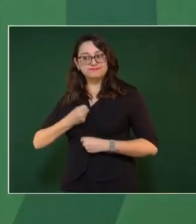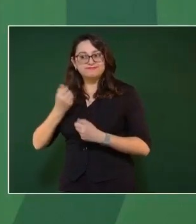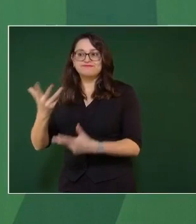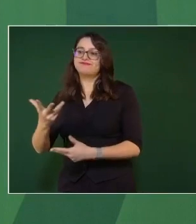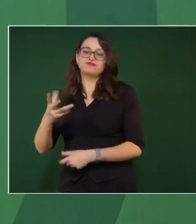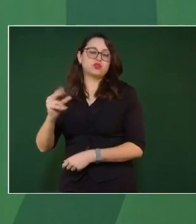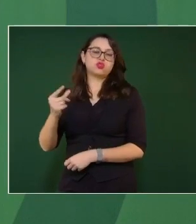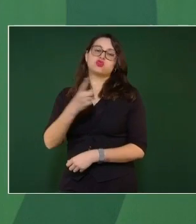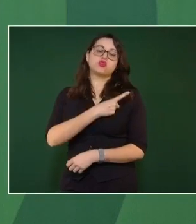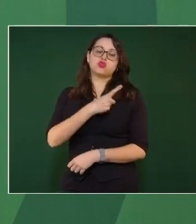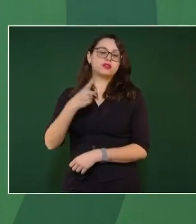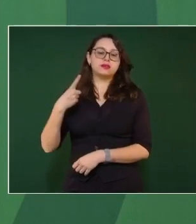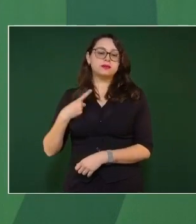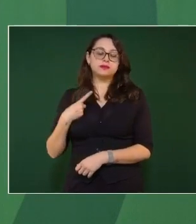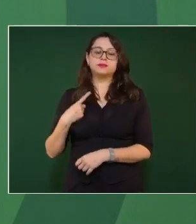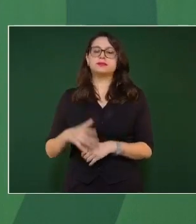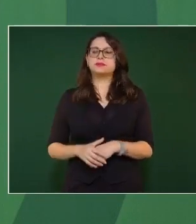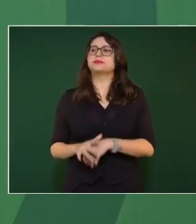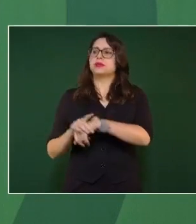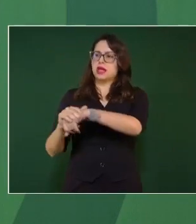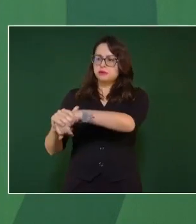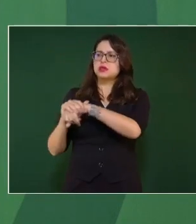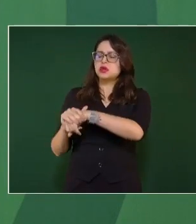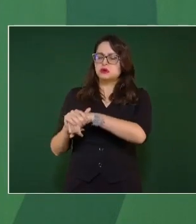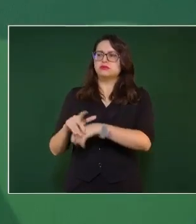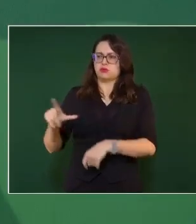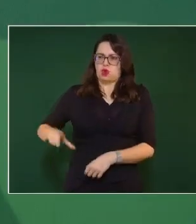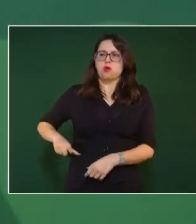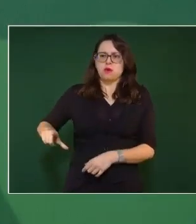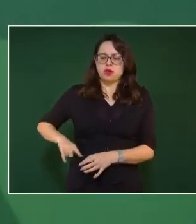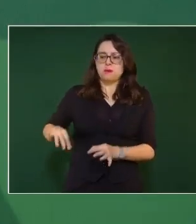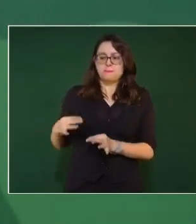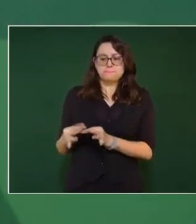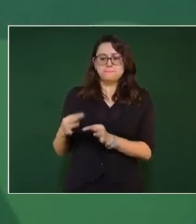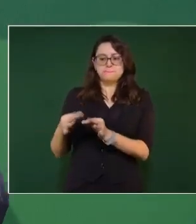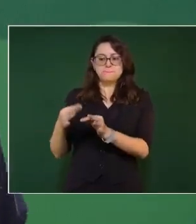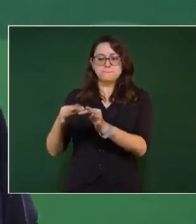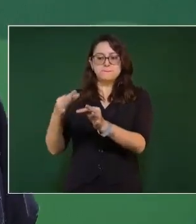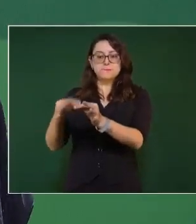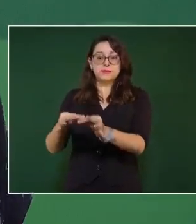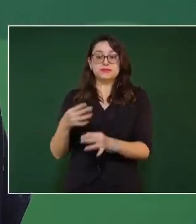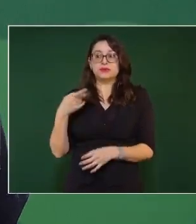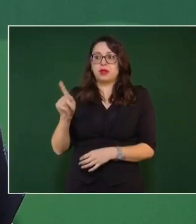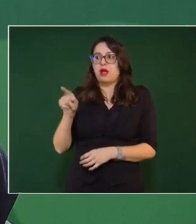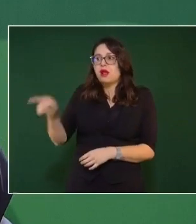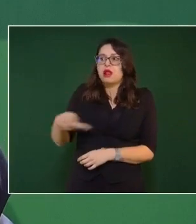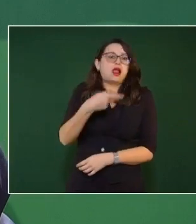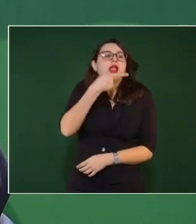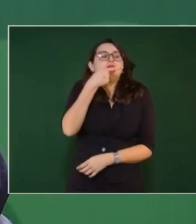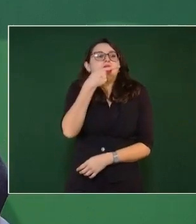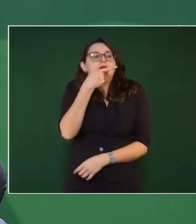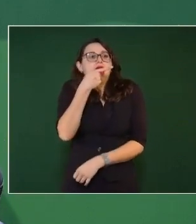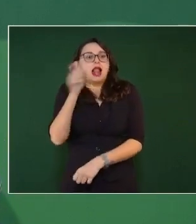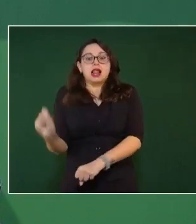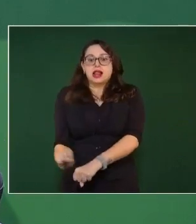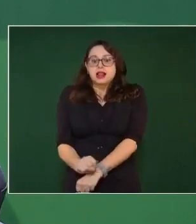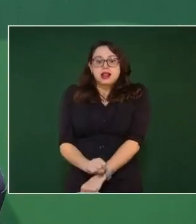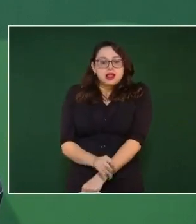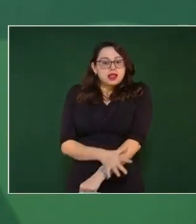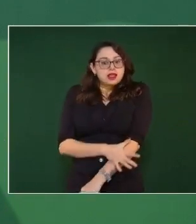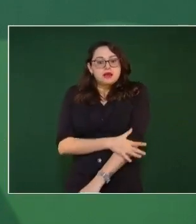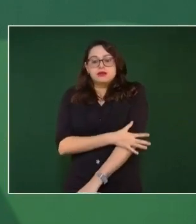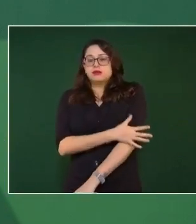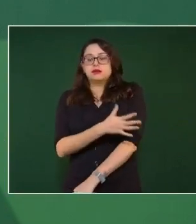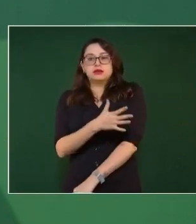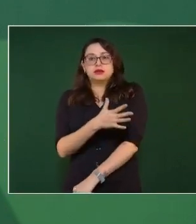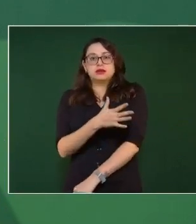amigo, además está haciendo un buen gobierno, pero se emocionó, se entusiasmó y